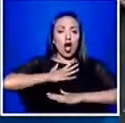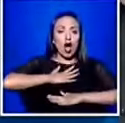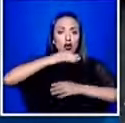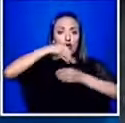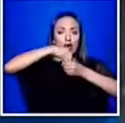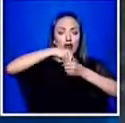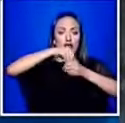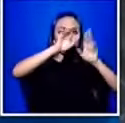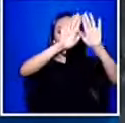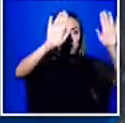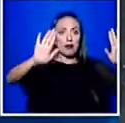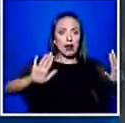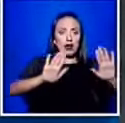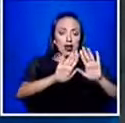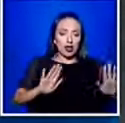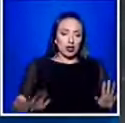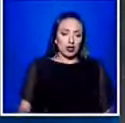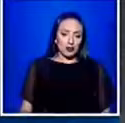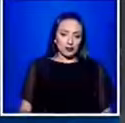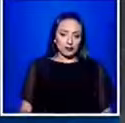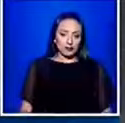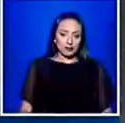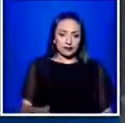ya la pared de la casa. Sí, vea,